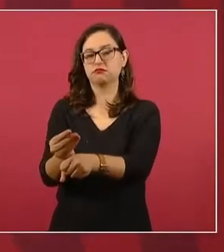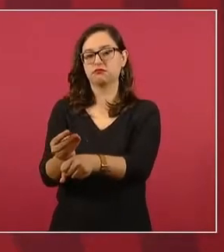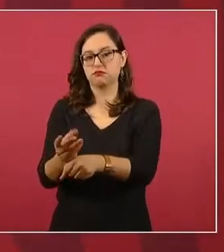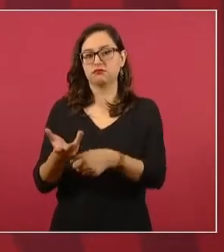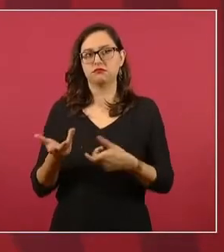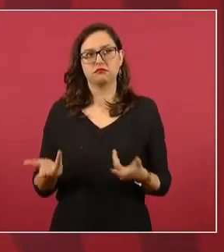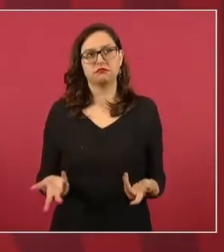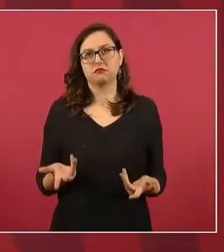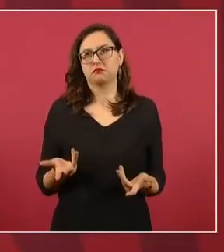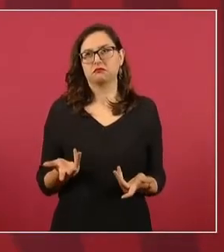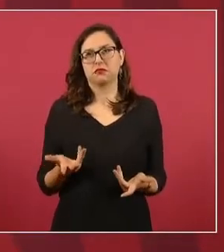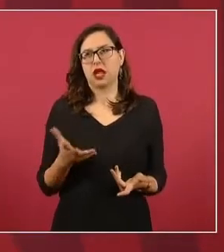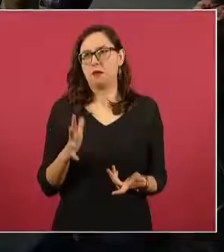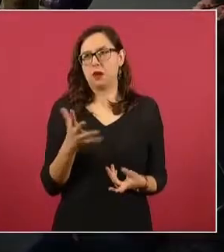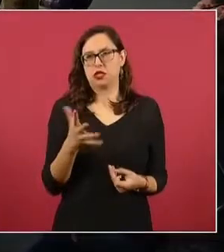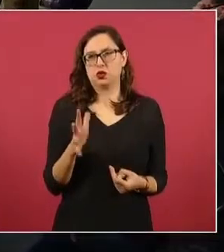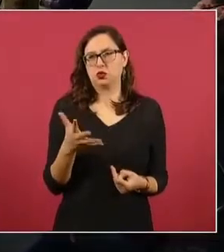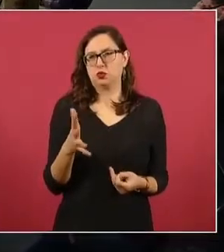con un promedio